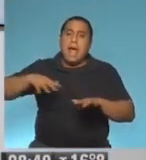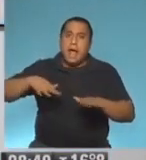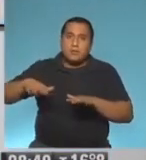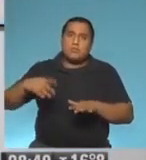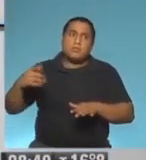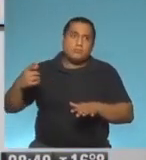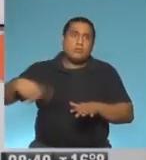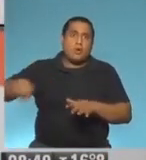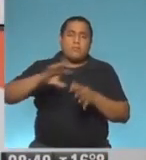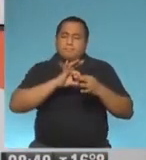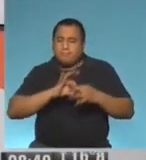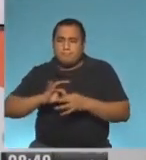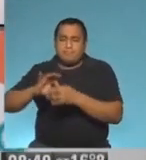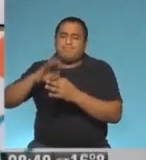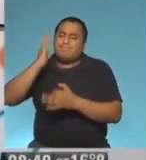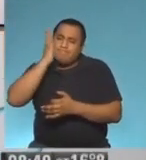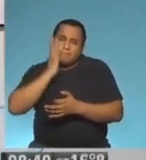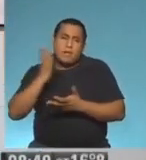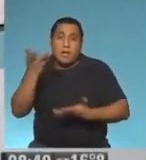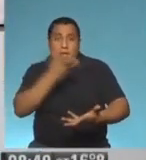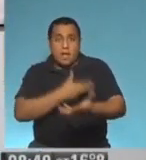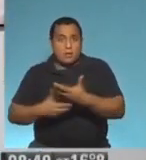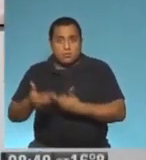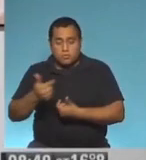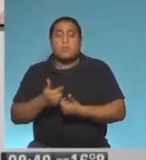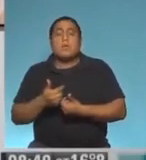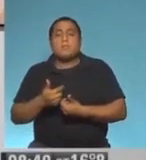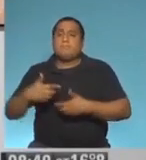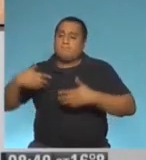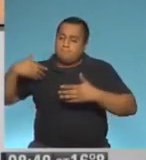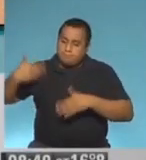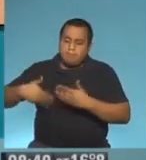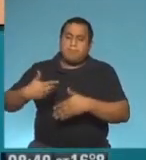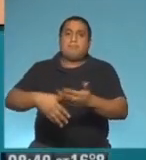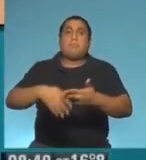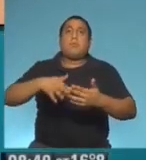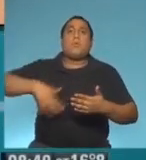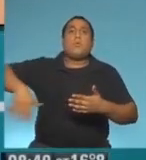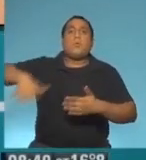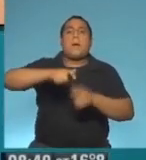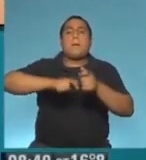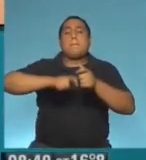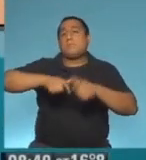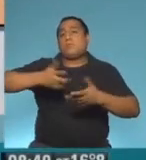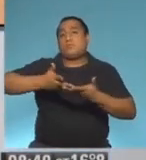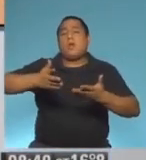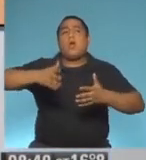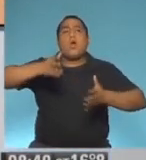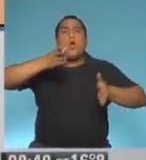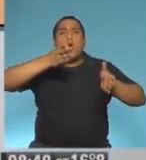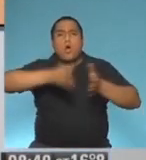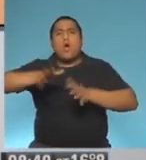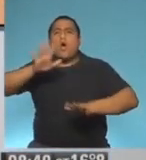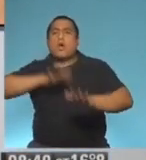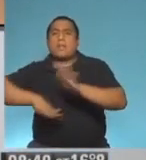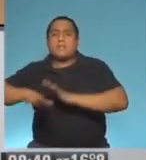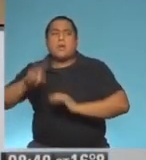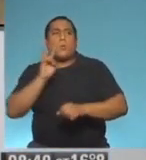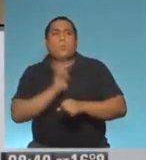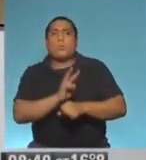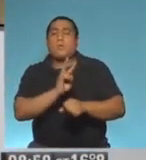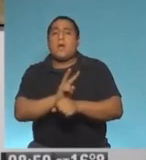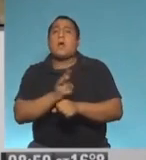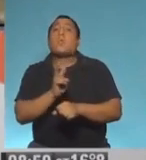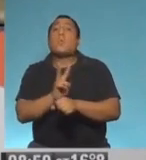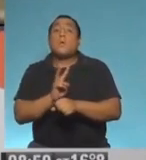unida y solidaria nos llevan hacia adelante como una comunidad organizada que se cuida para el bienestar de todos